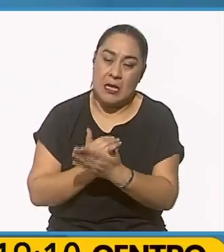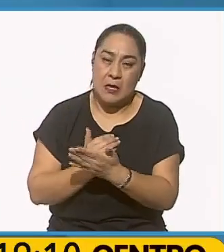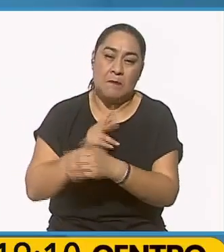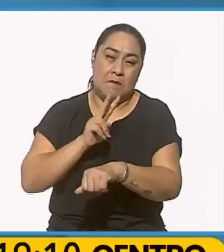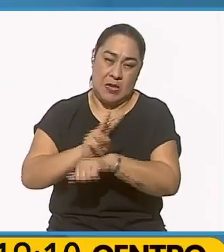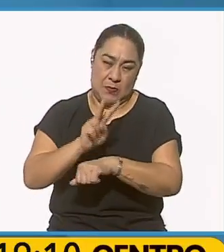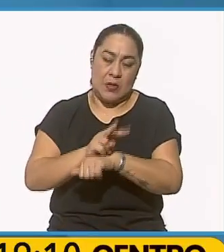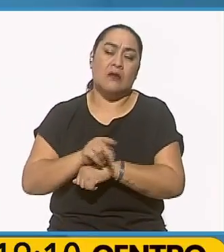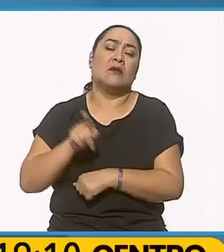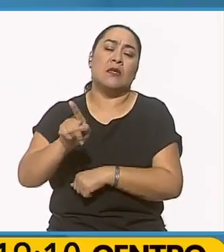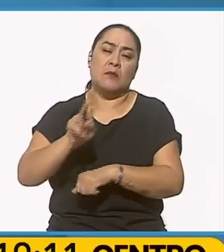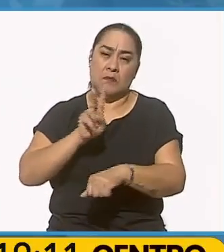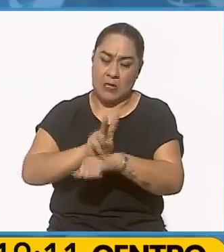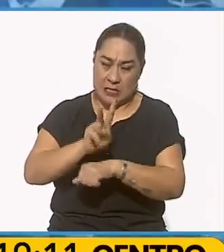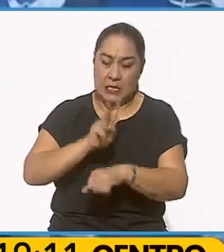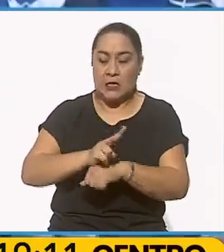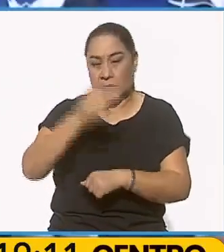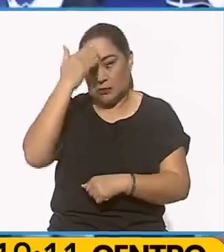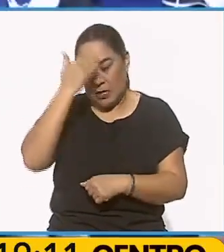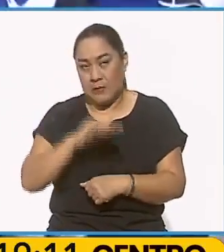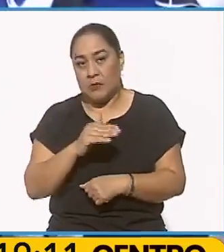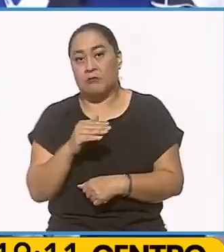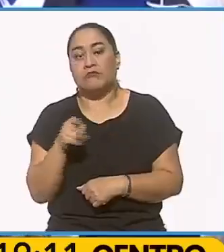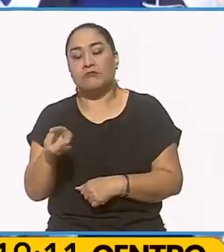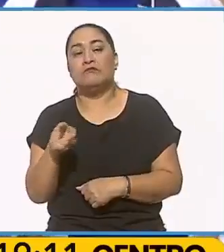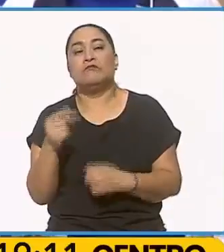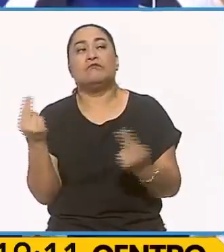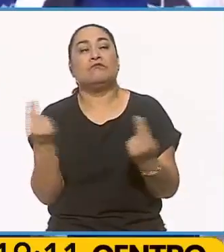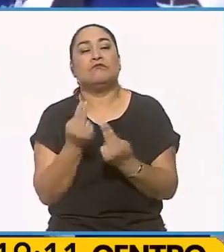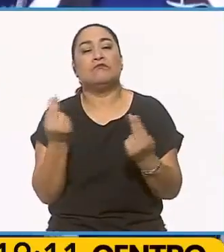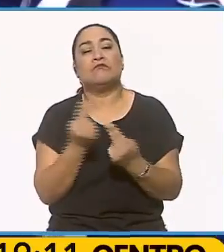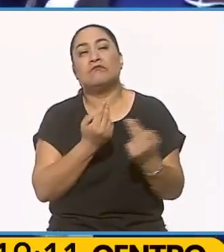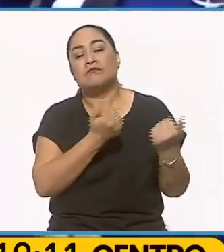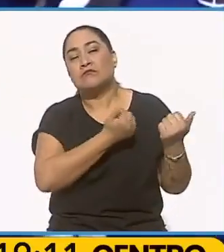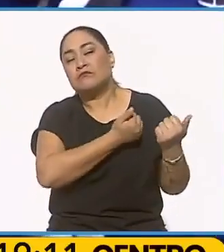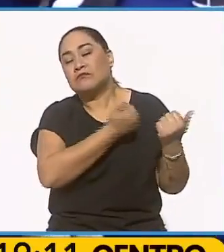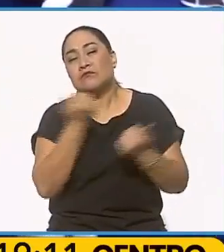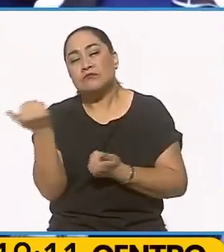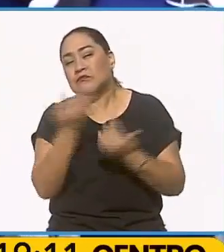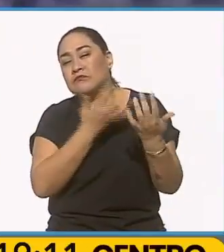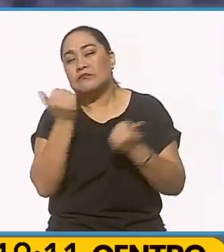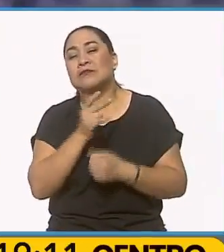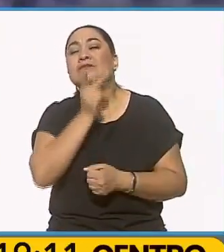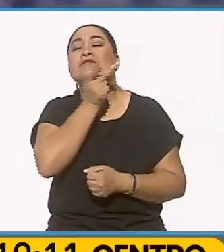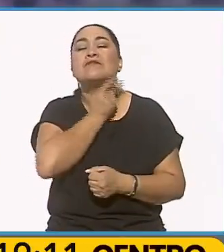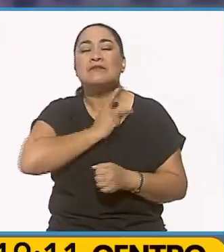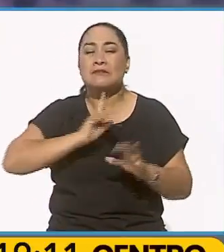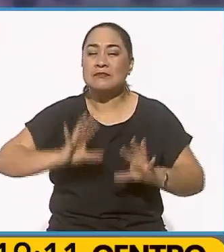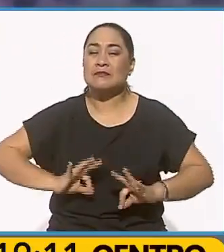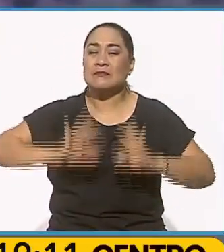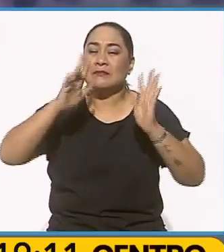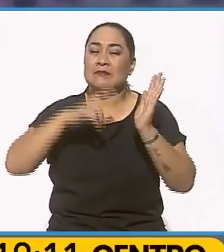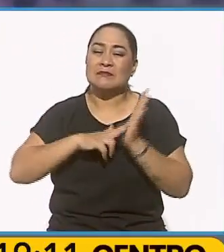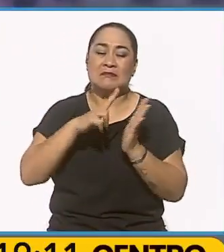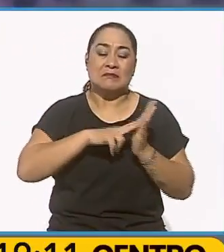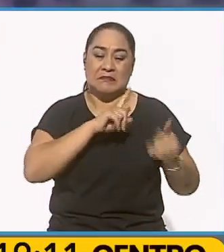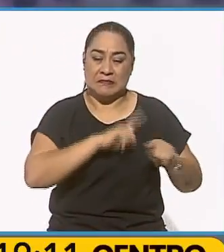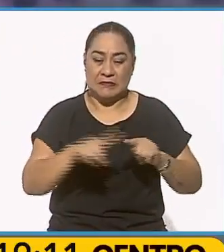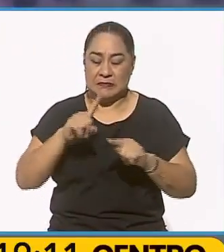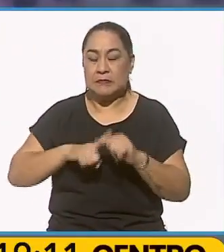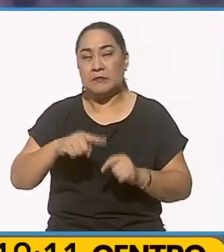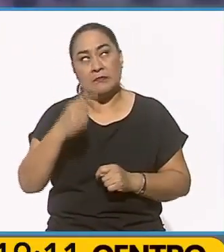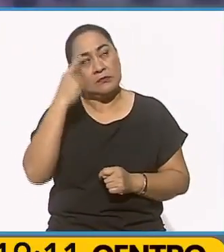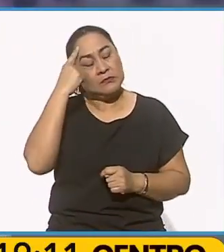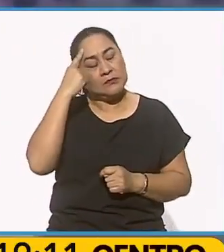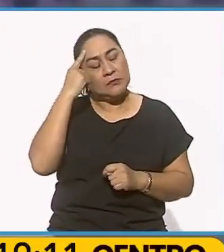país altamente dependiente para el ingreso de divisas de la exportación de crudo y de derivados. Entonces, lo que se busca es generar de vuelta